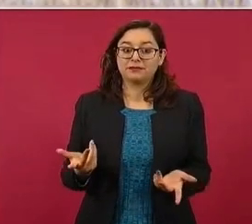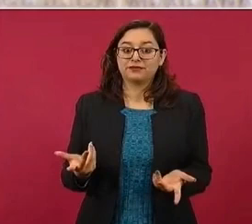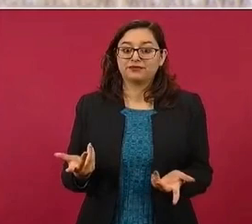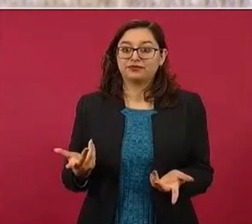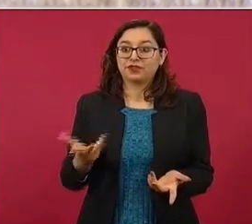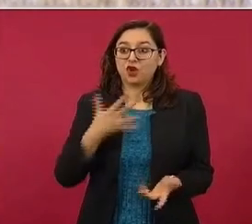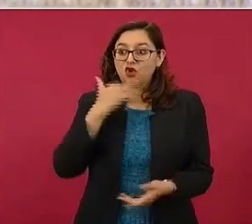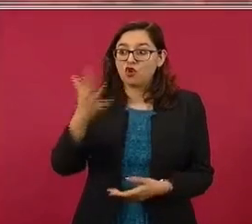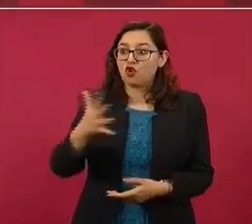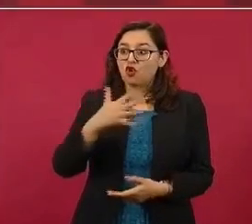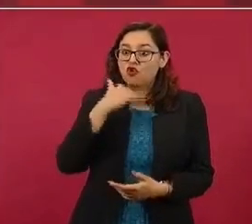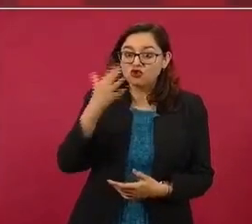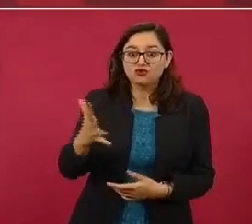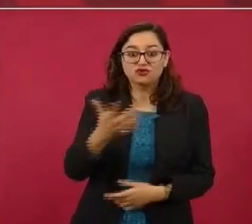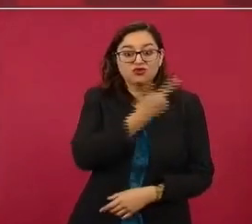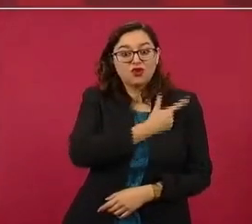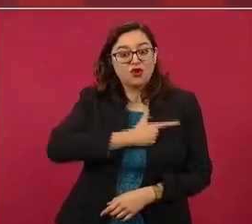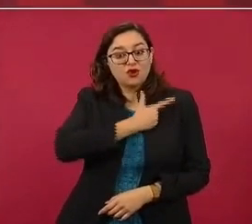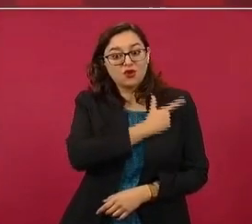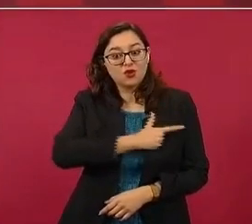la corrupción.